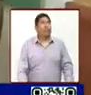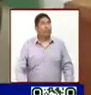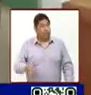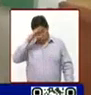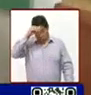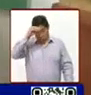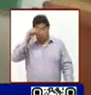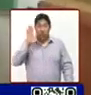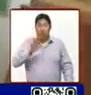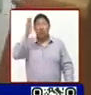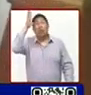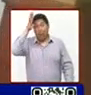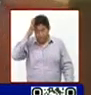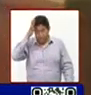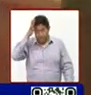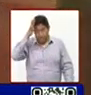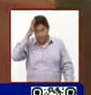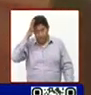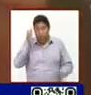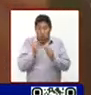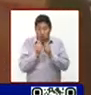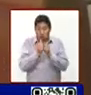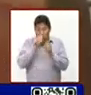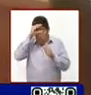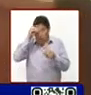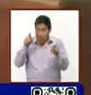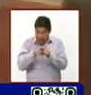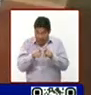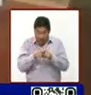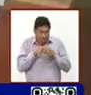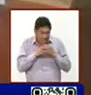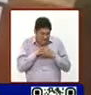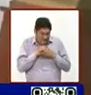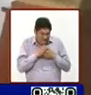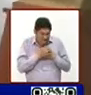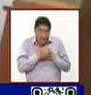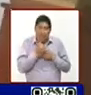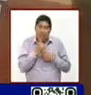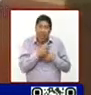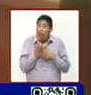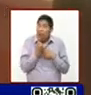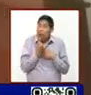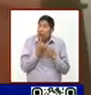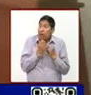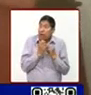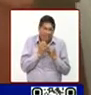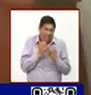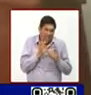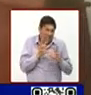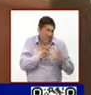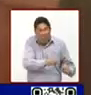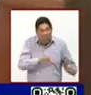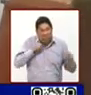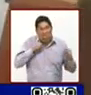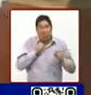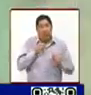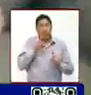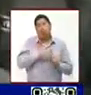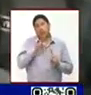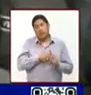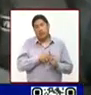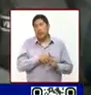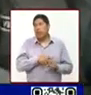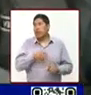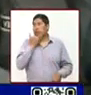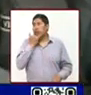Este sujeto era el padre biológico de la víctima, quien junto a su hermano aprovechaban que la menor se quedaba sola para proceder a agredirla sexualmente. La